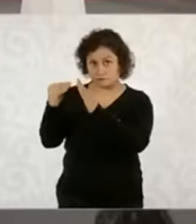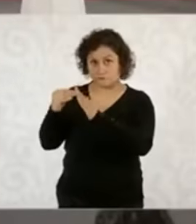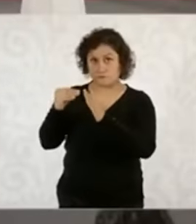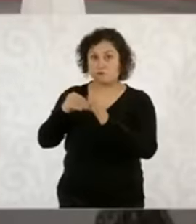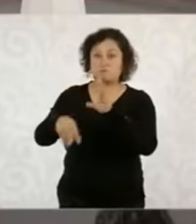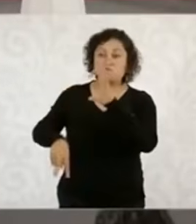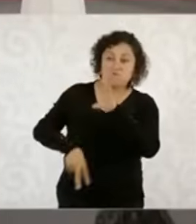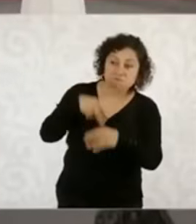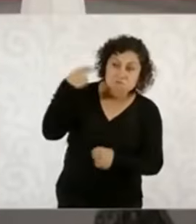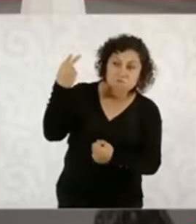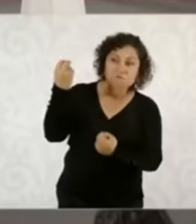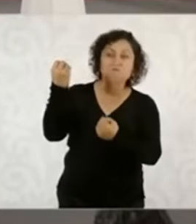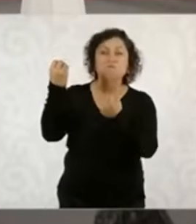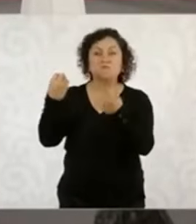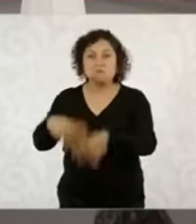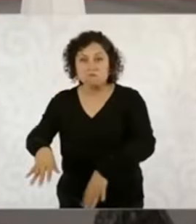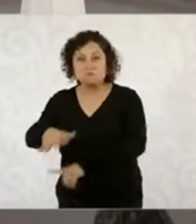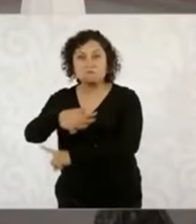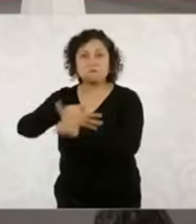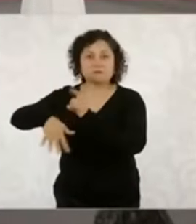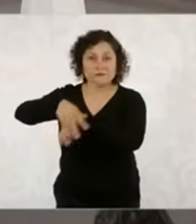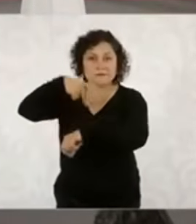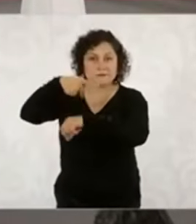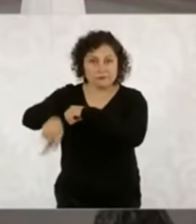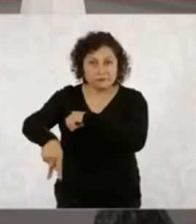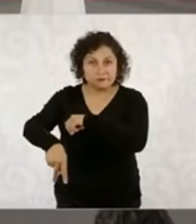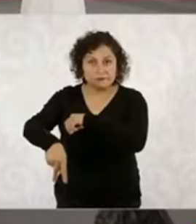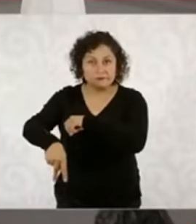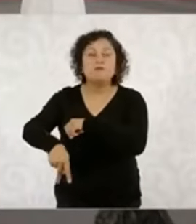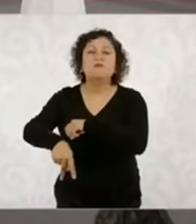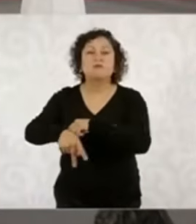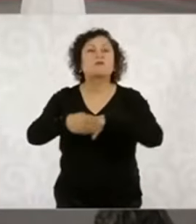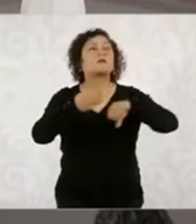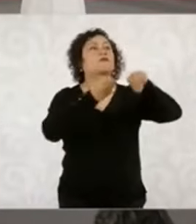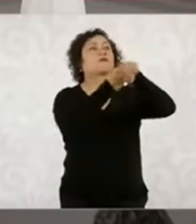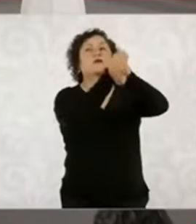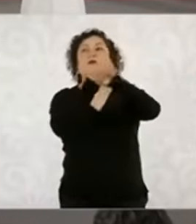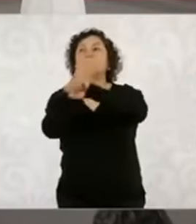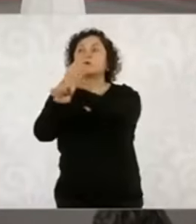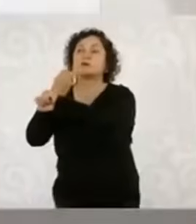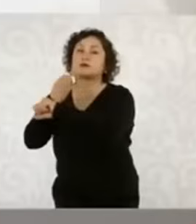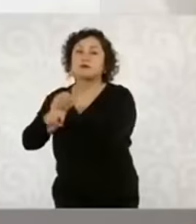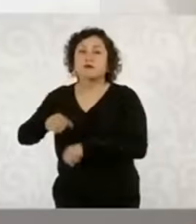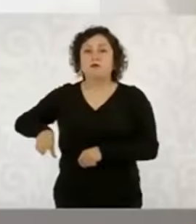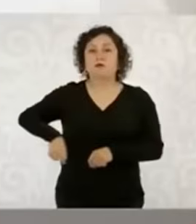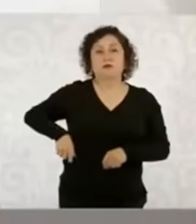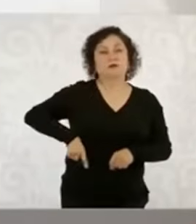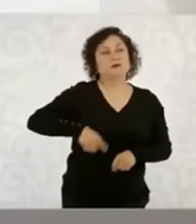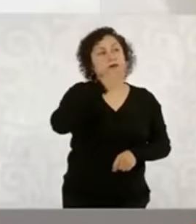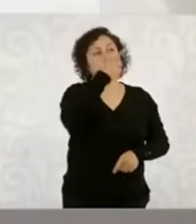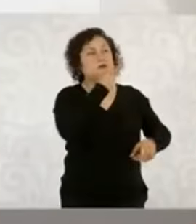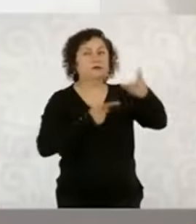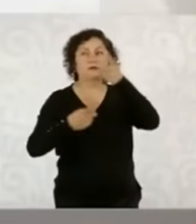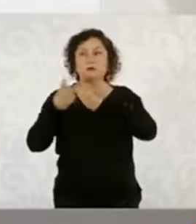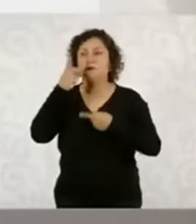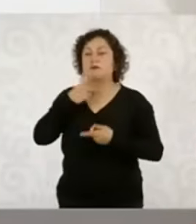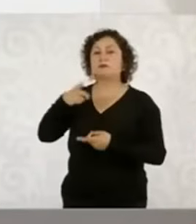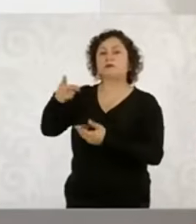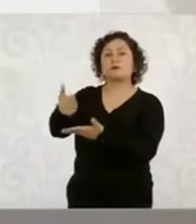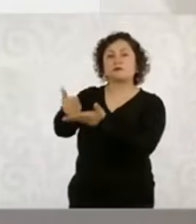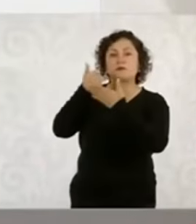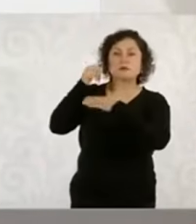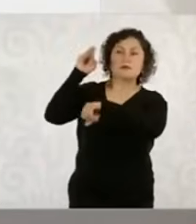que nos hacen los gobernadores es recurrente. Por favor, ayúdennos a resolver, pues se convierten en